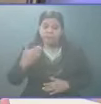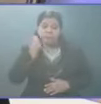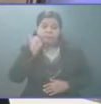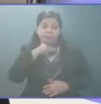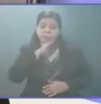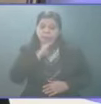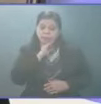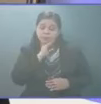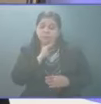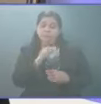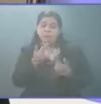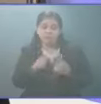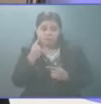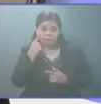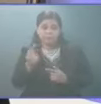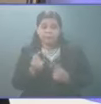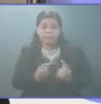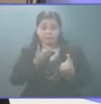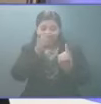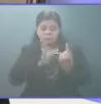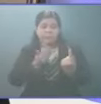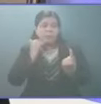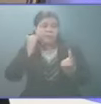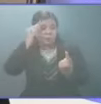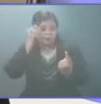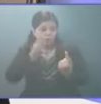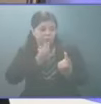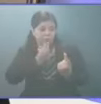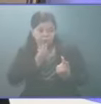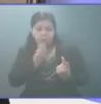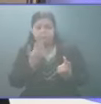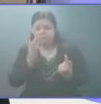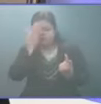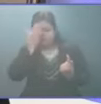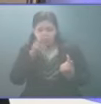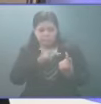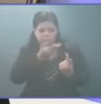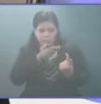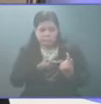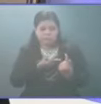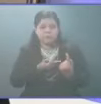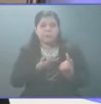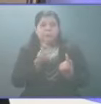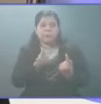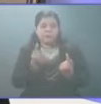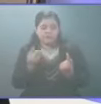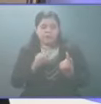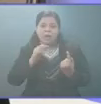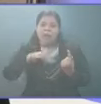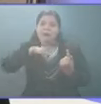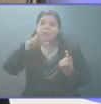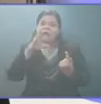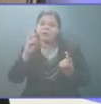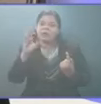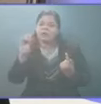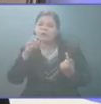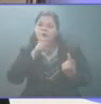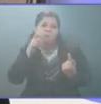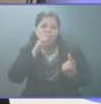enfermedades que se ven en el adulto mayor, y considerando a la persona mayor como aquella de 60 años o